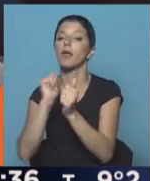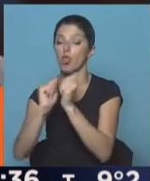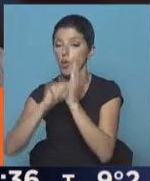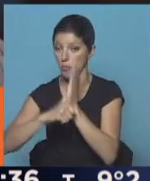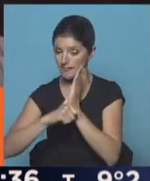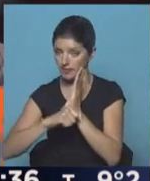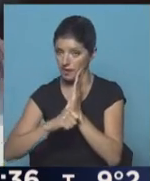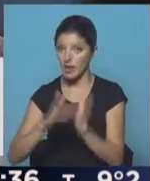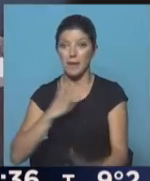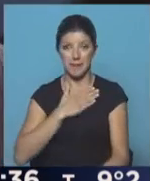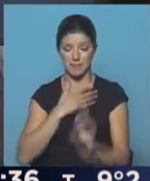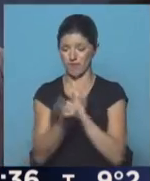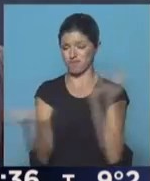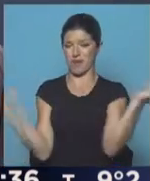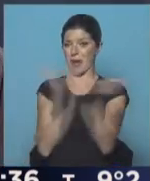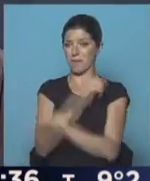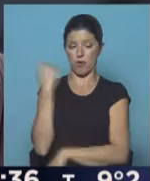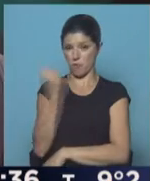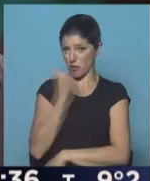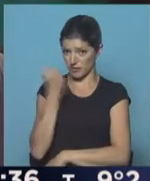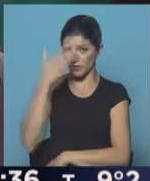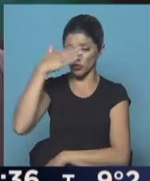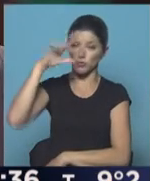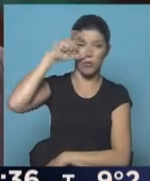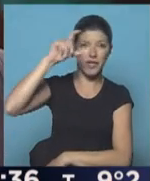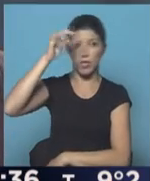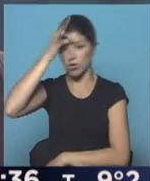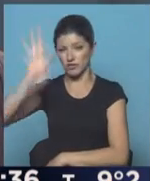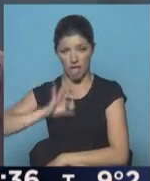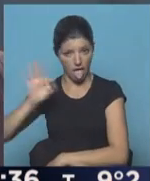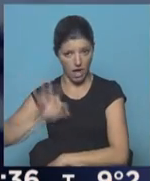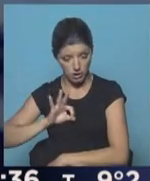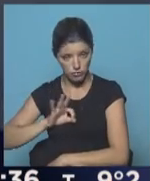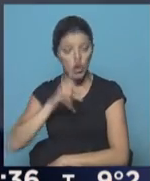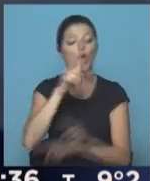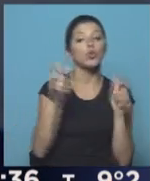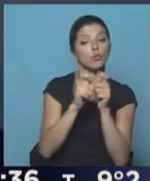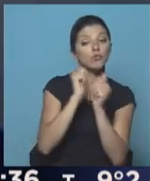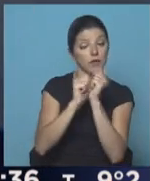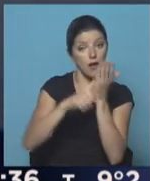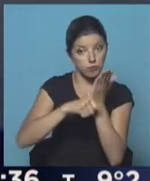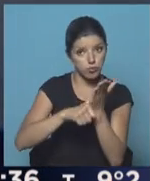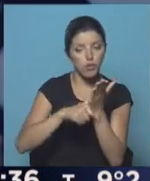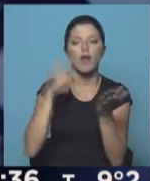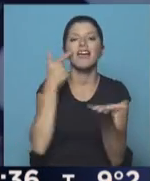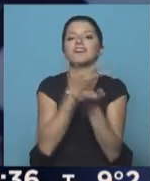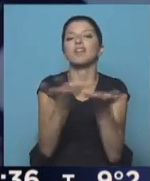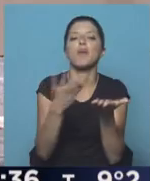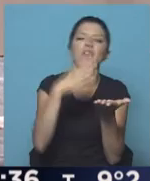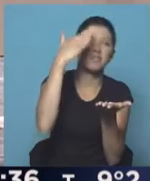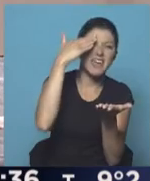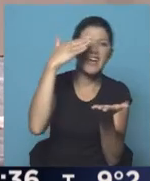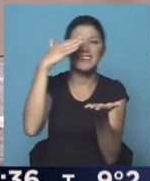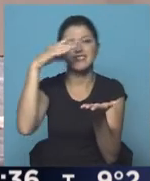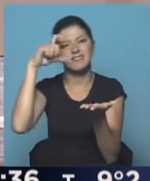habido un cambio sustancial en los últimos podríamos decir 10-12 años de un cine documental que estrenaba tal vez un día es un 15